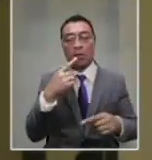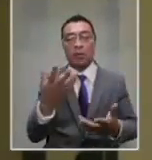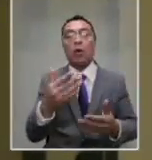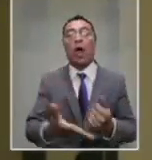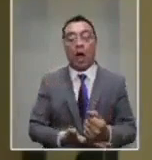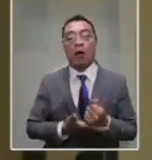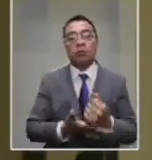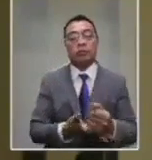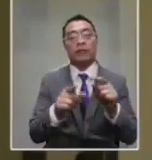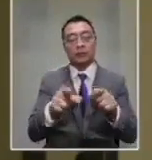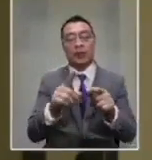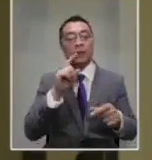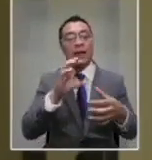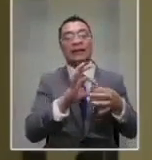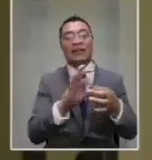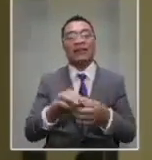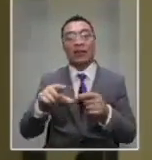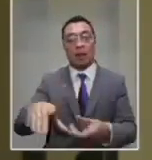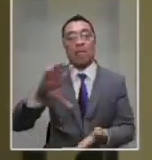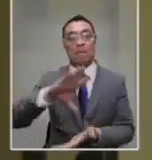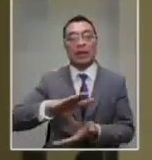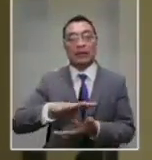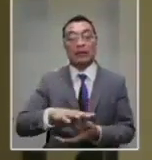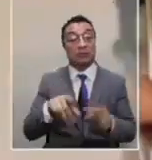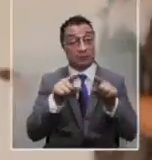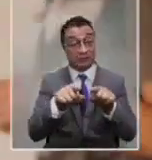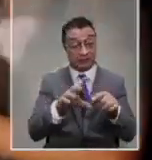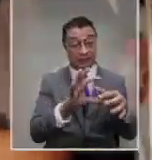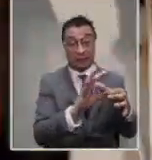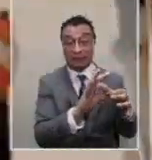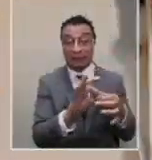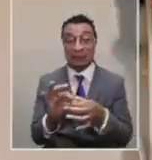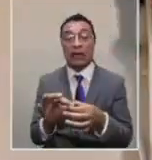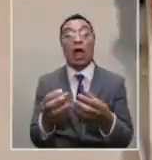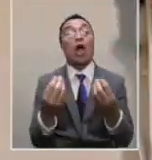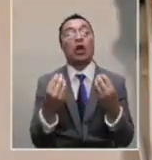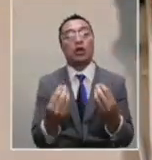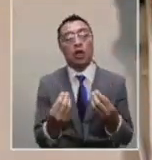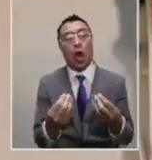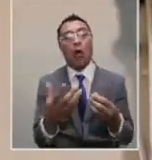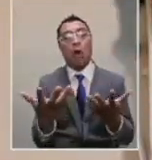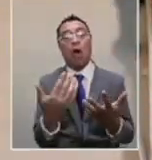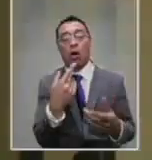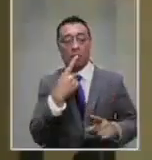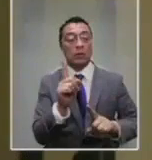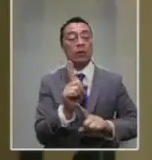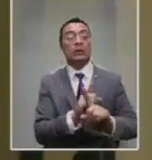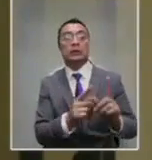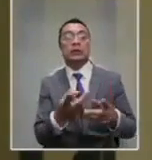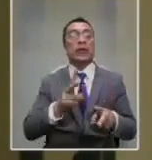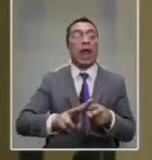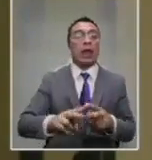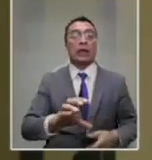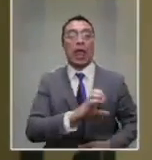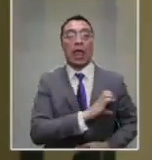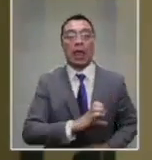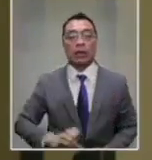del aporte que ellos eventualmente significan para nuestro país. En ese sentido, ¿cómo está reaccionando el